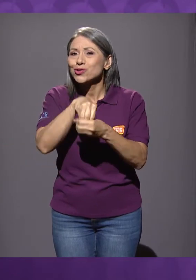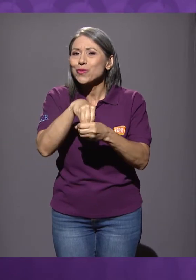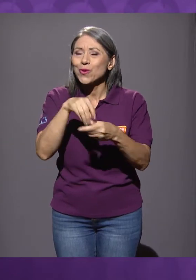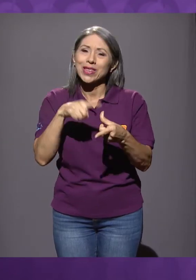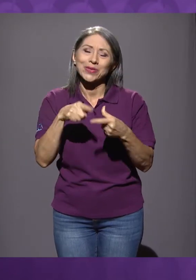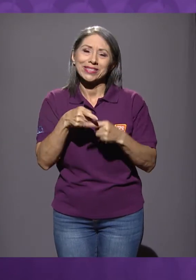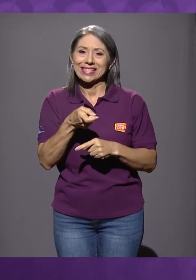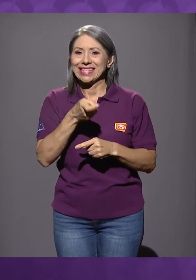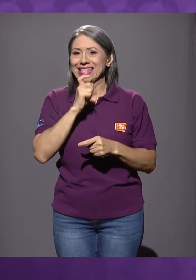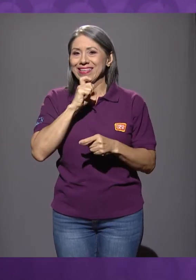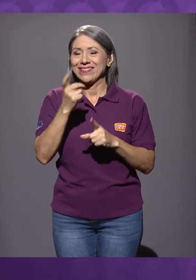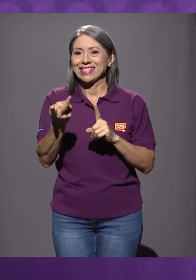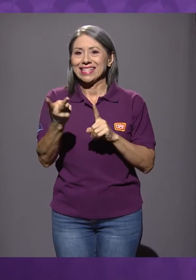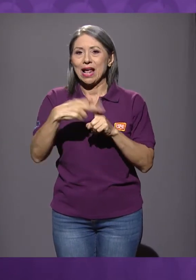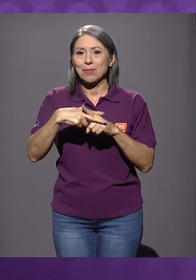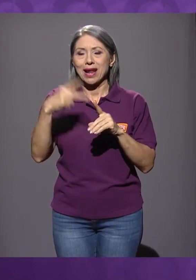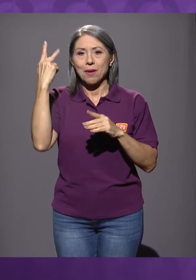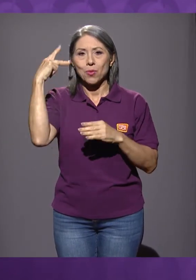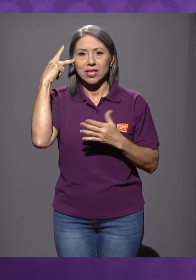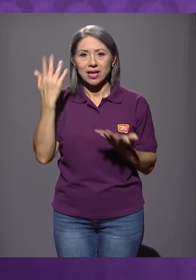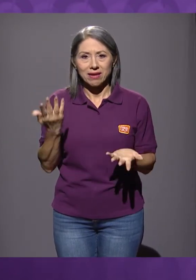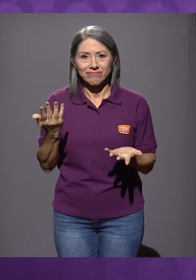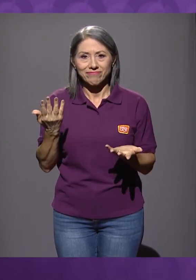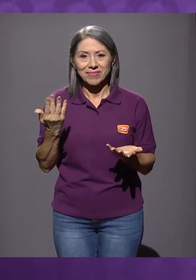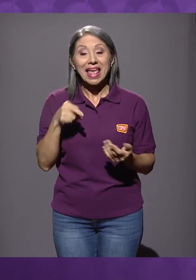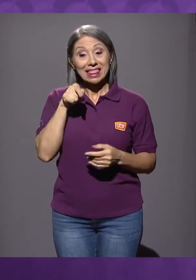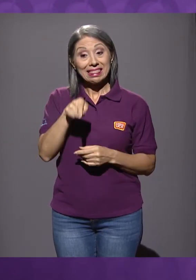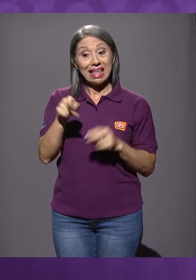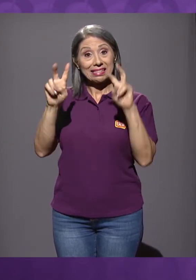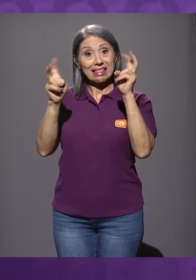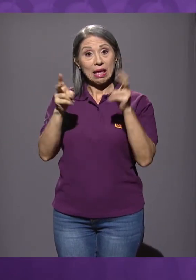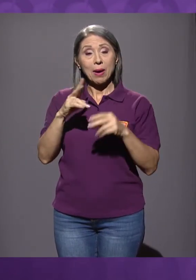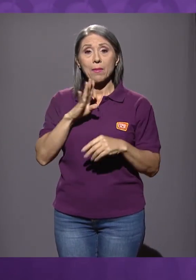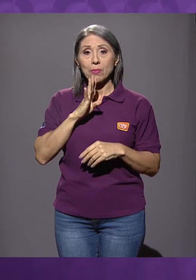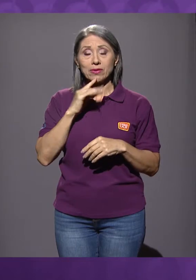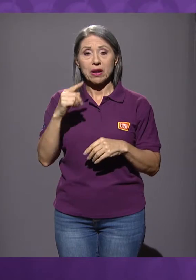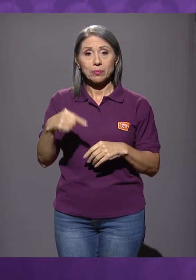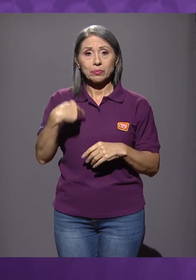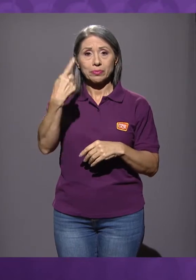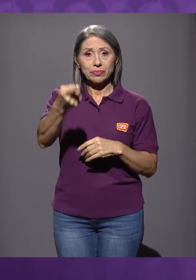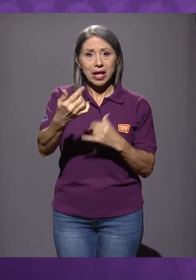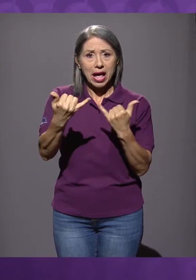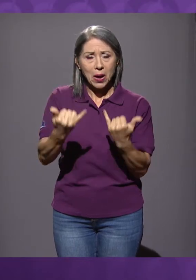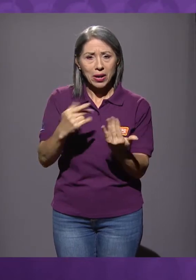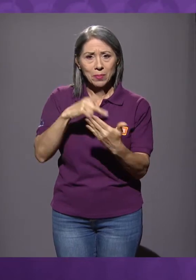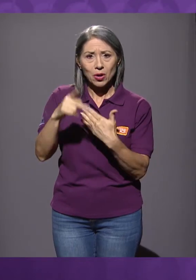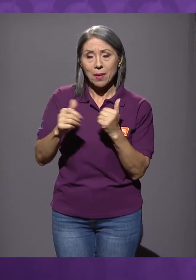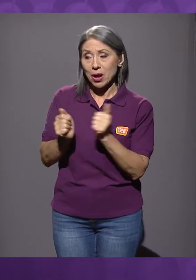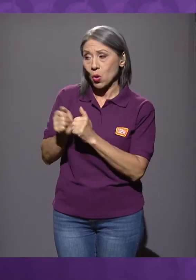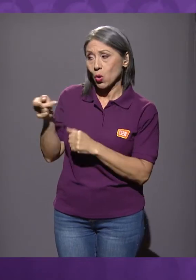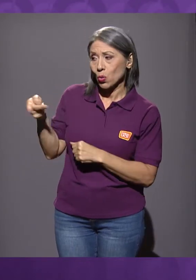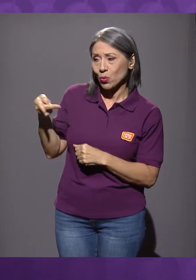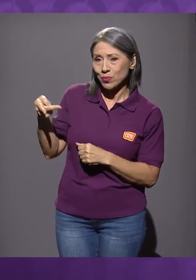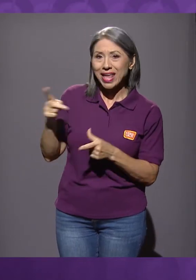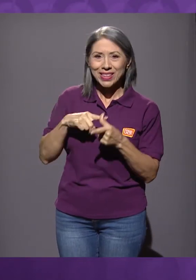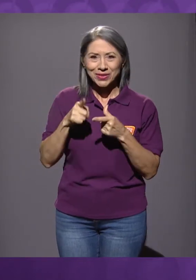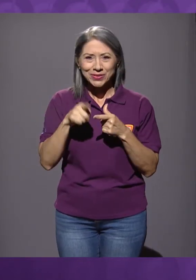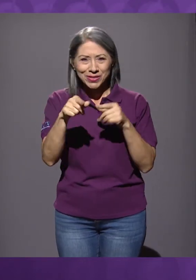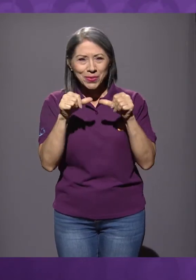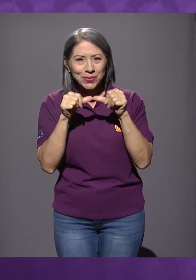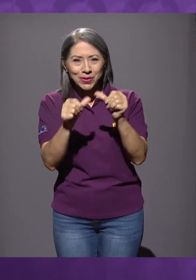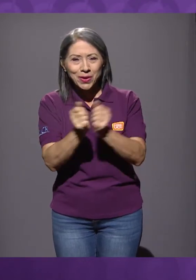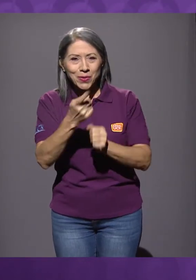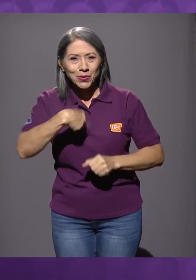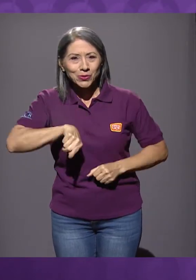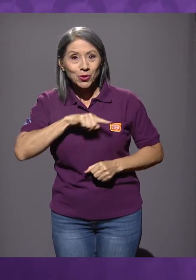lo que la política establece. Y vamos a seguir justamente hablando de este tema más adelante aquí en el programa con Adriana y Andrés, así que quédese